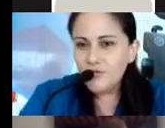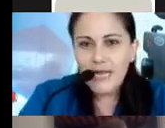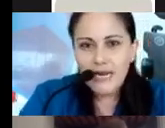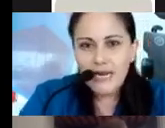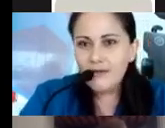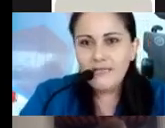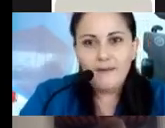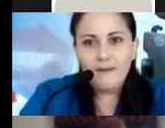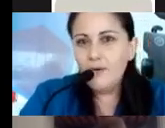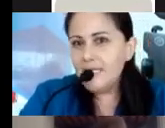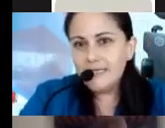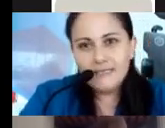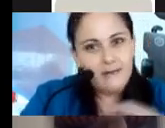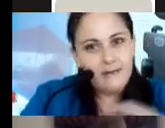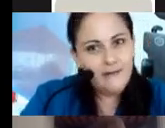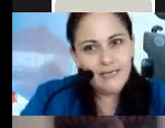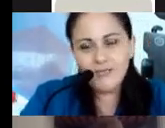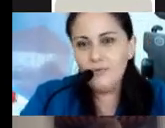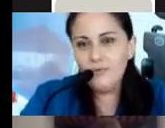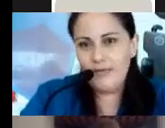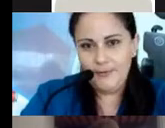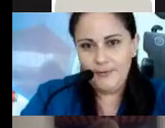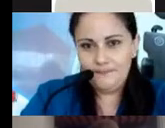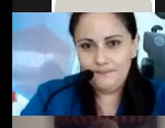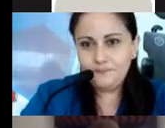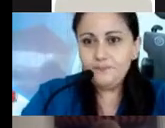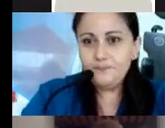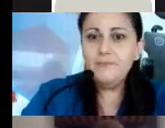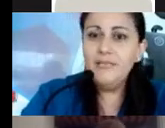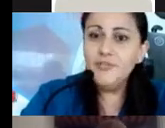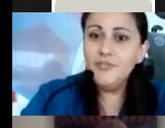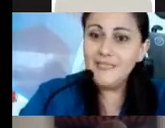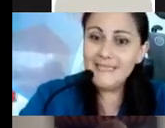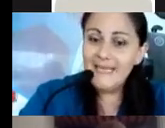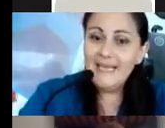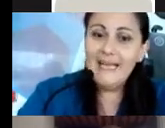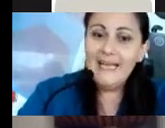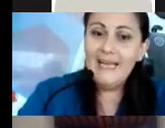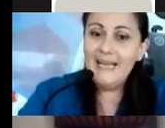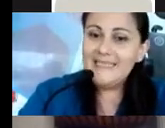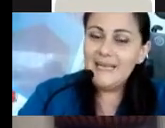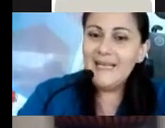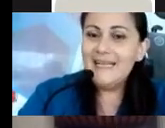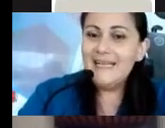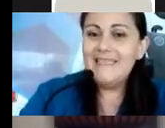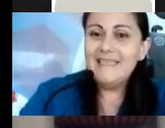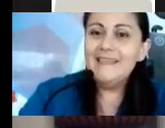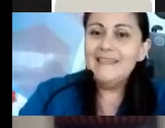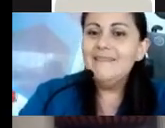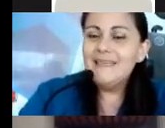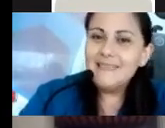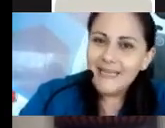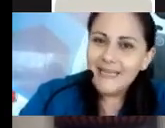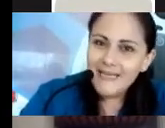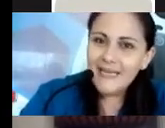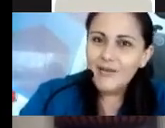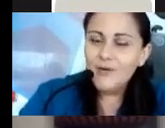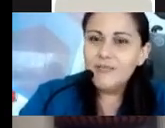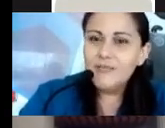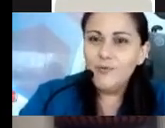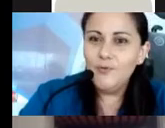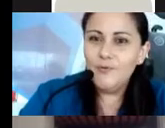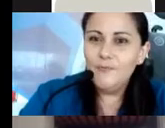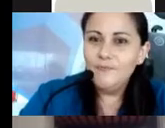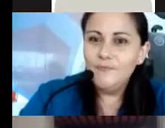si usted no la agarra desde abajo ya se te va a venir hacia un lado. Entonces, Cervical 7 debe de estar alineada